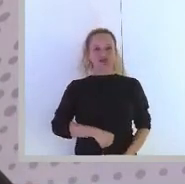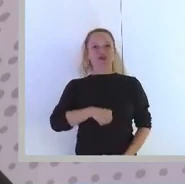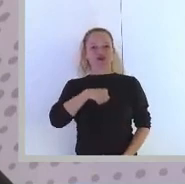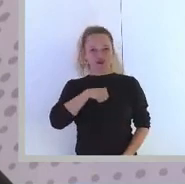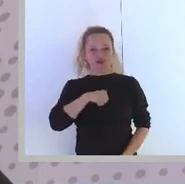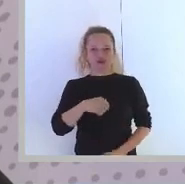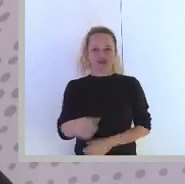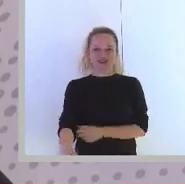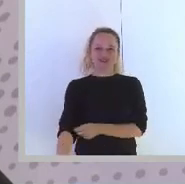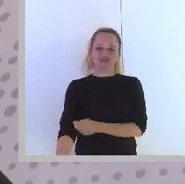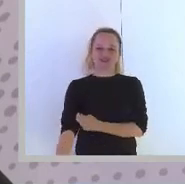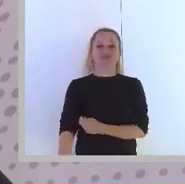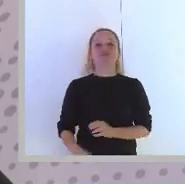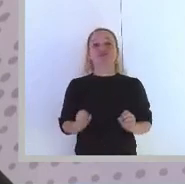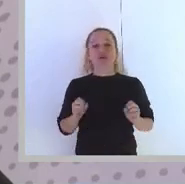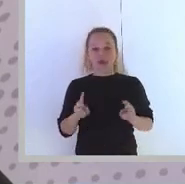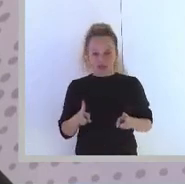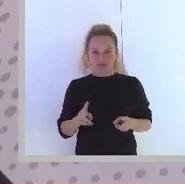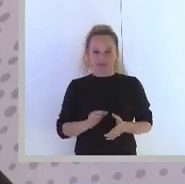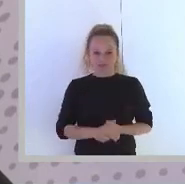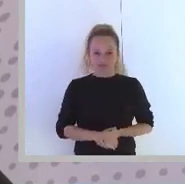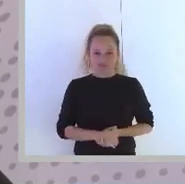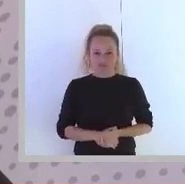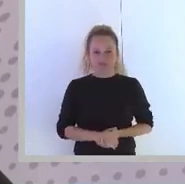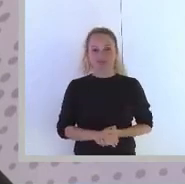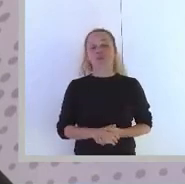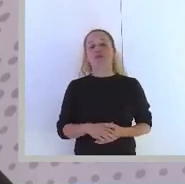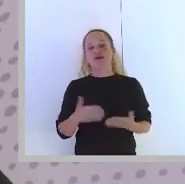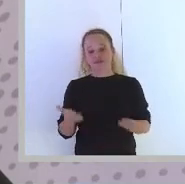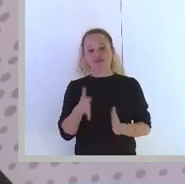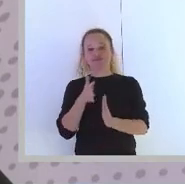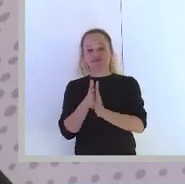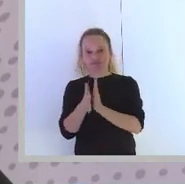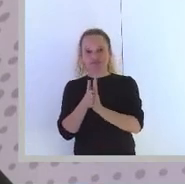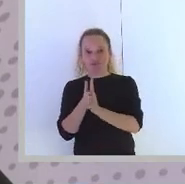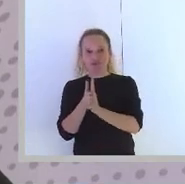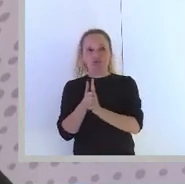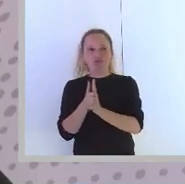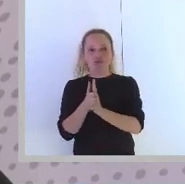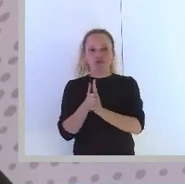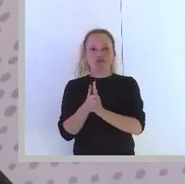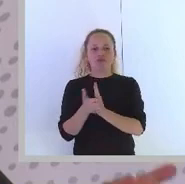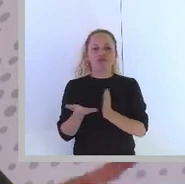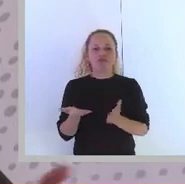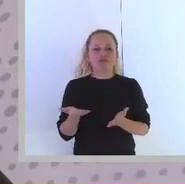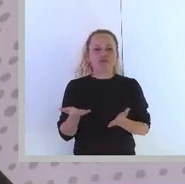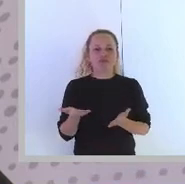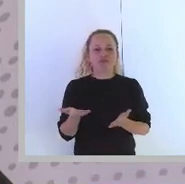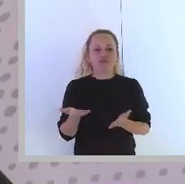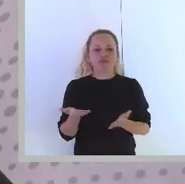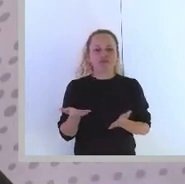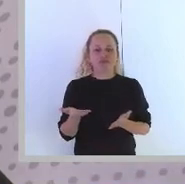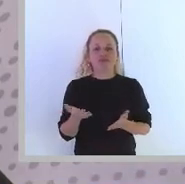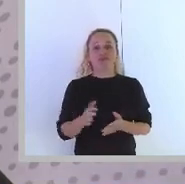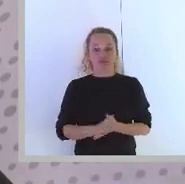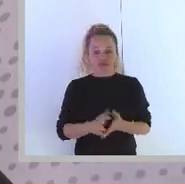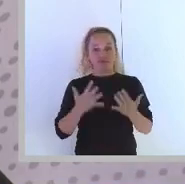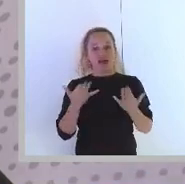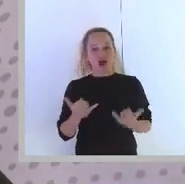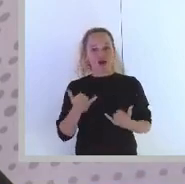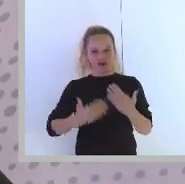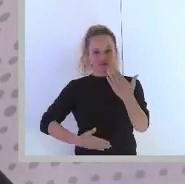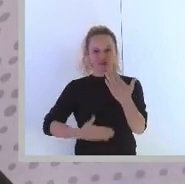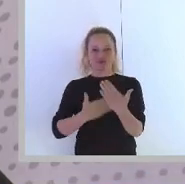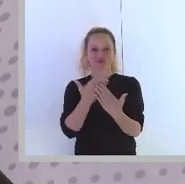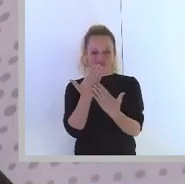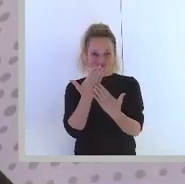Sí. Bueno, como dijimos, estamos pendientes. ¿Se reconectó Trump? No. Entonces vamos a